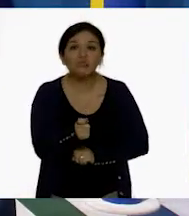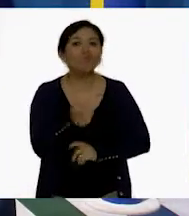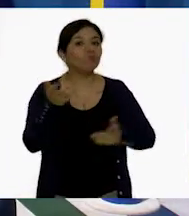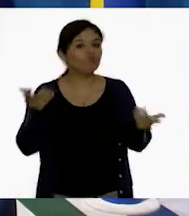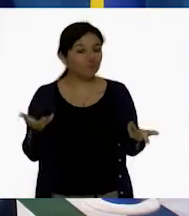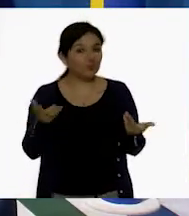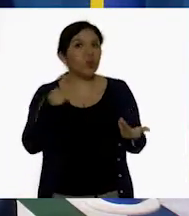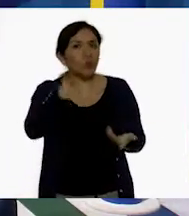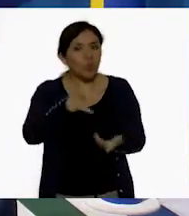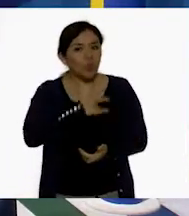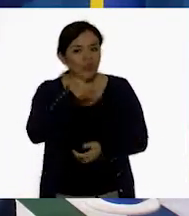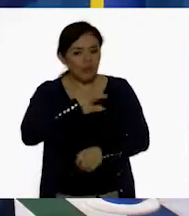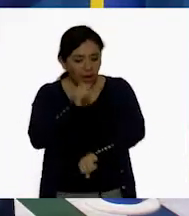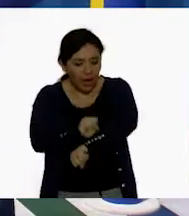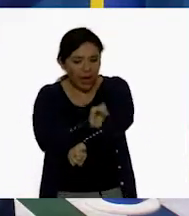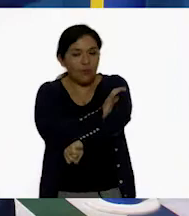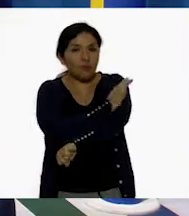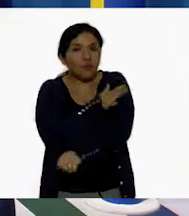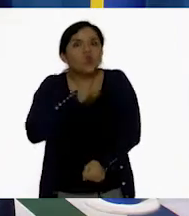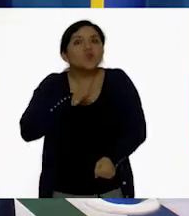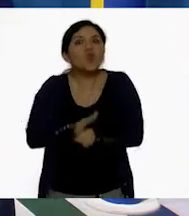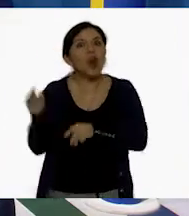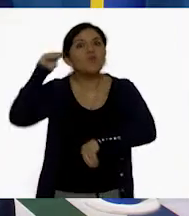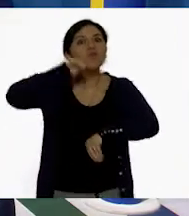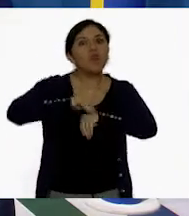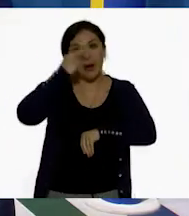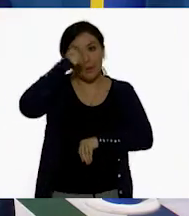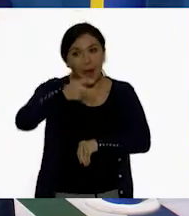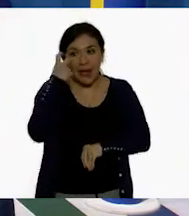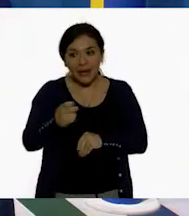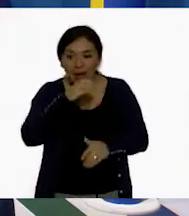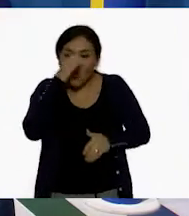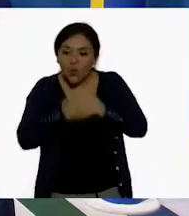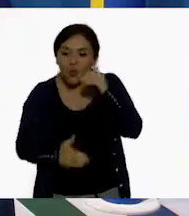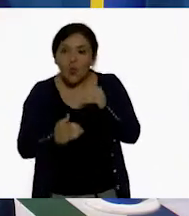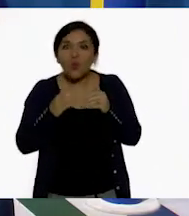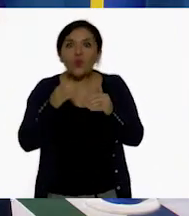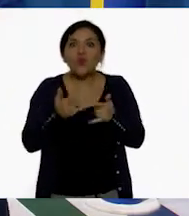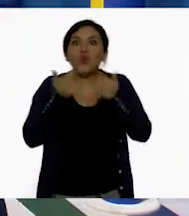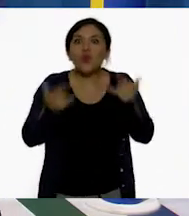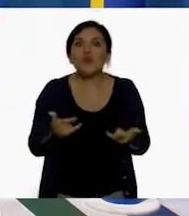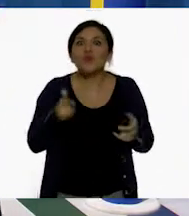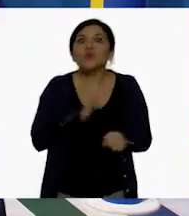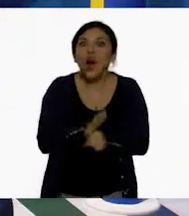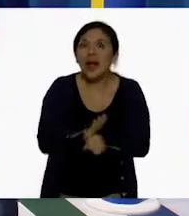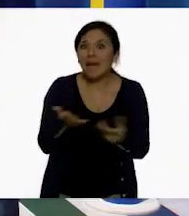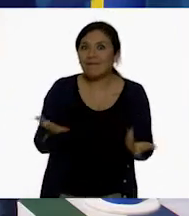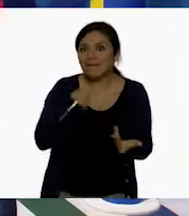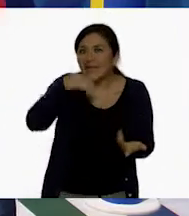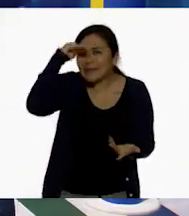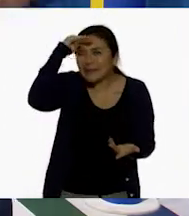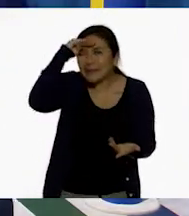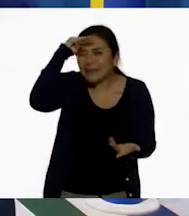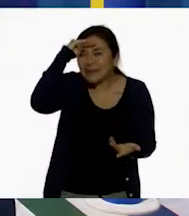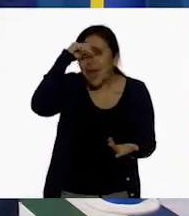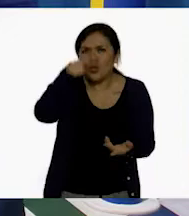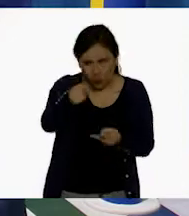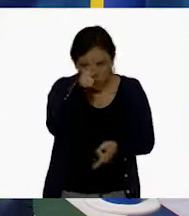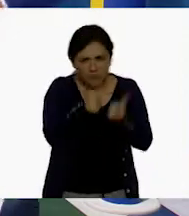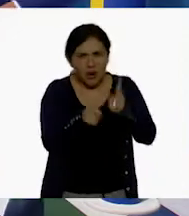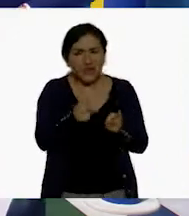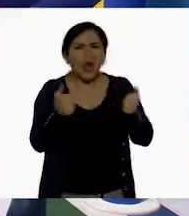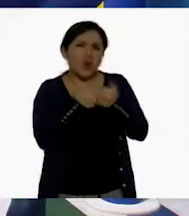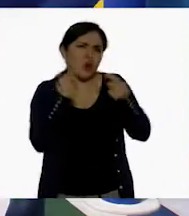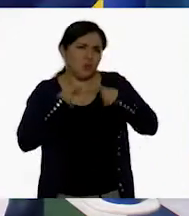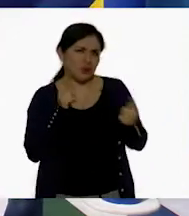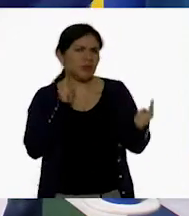qué emociones se presentarán en tu versión del final de este cuento. Déjame pensar. Además, platica con alguien